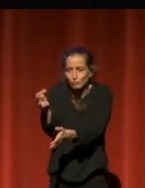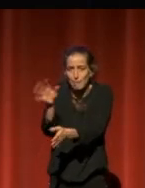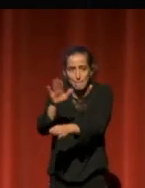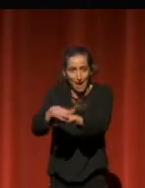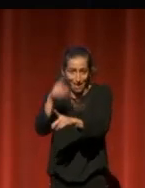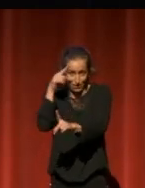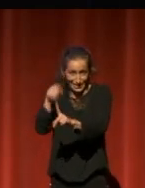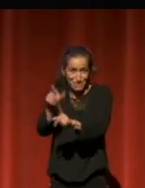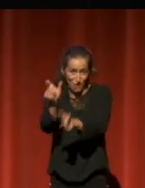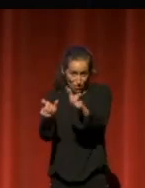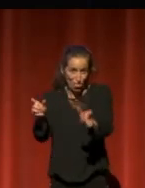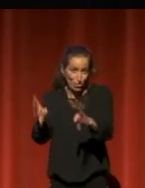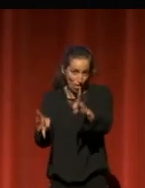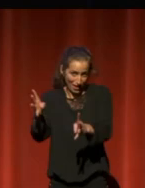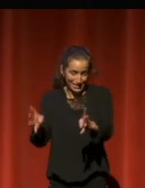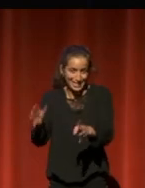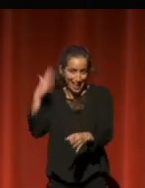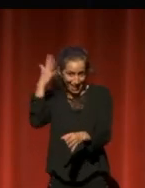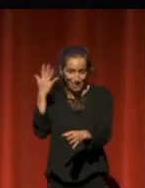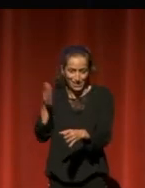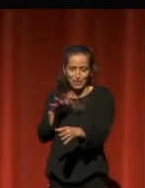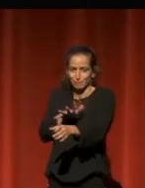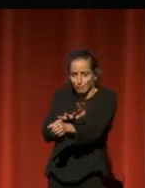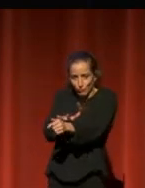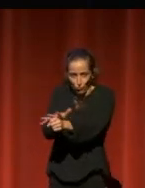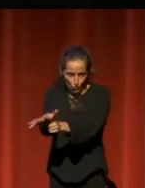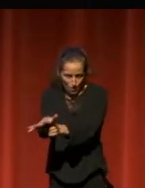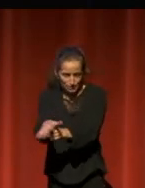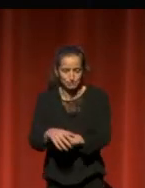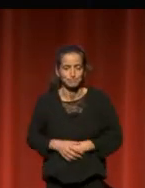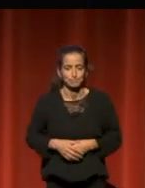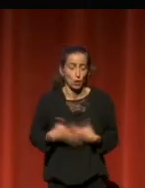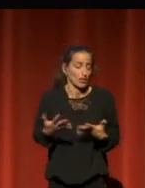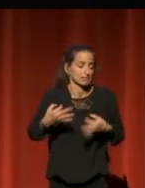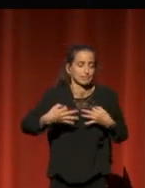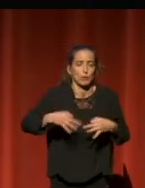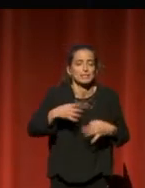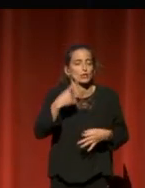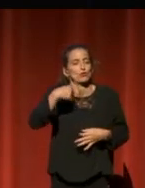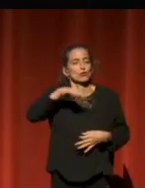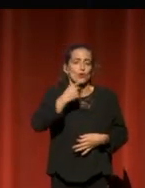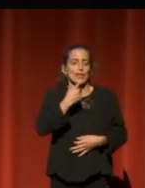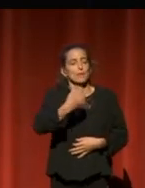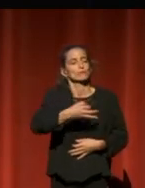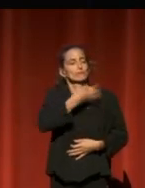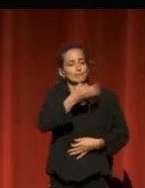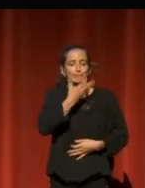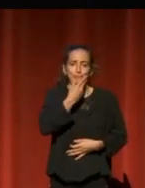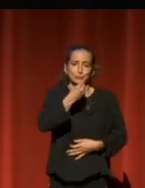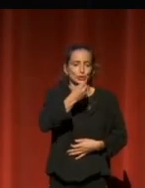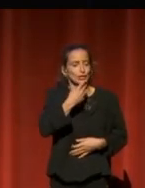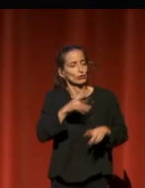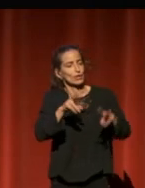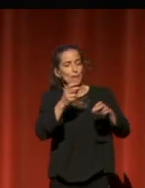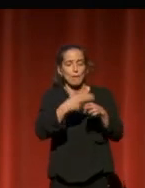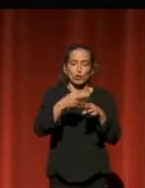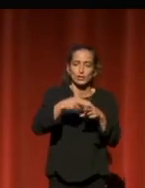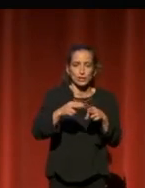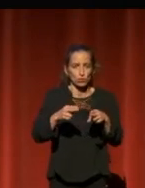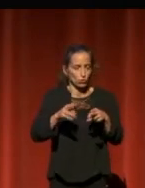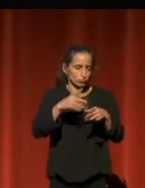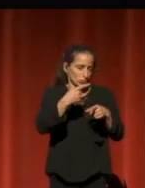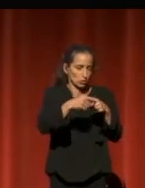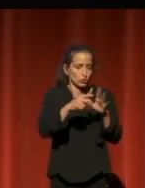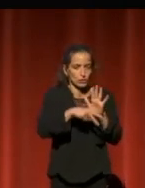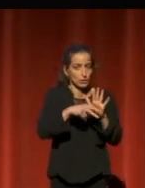Navarra. Entonces, cuando nos llenamos la boca desde FESAVID, las asociaciones, de las bocas y la incidencia política, pues el ejemplo